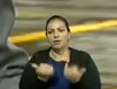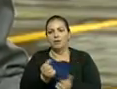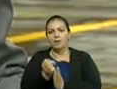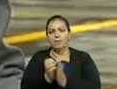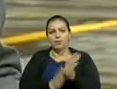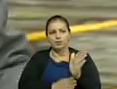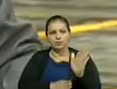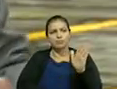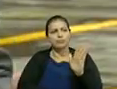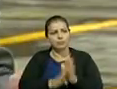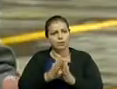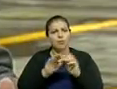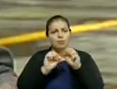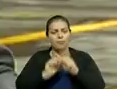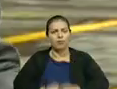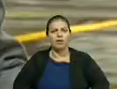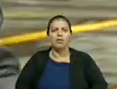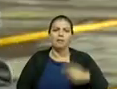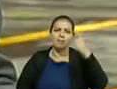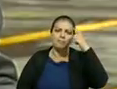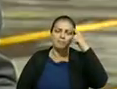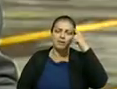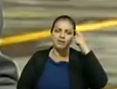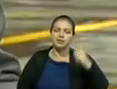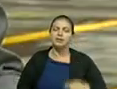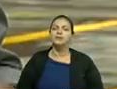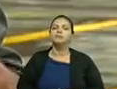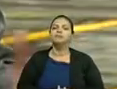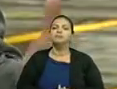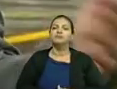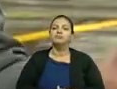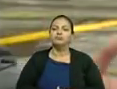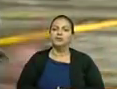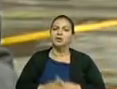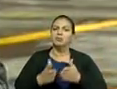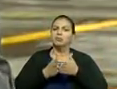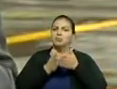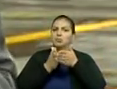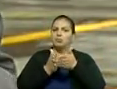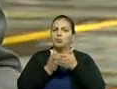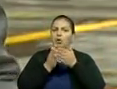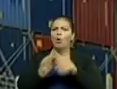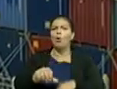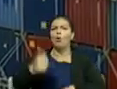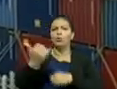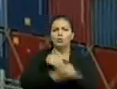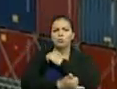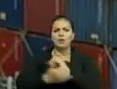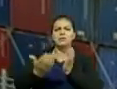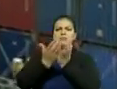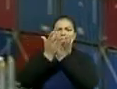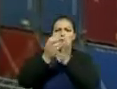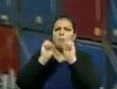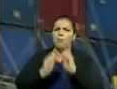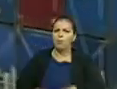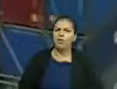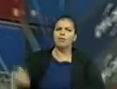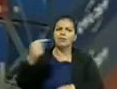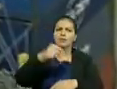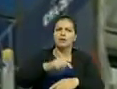vanguardia. No retrasemos la posibilidad de que las líneas del mundo entren en este país. Por aquí se afora